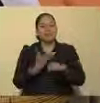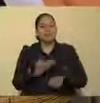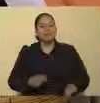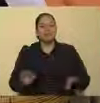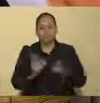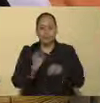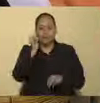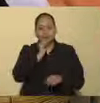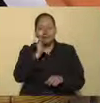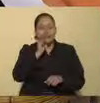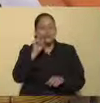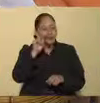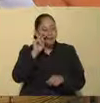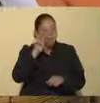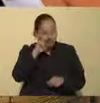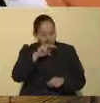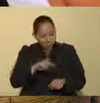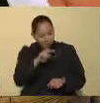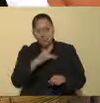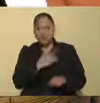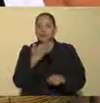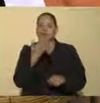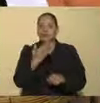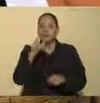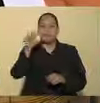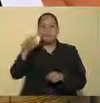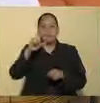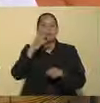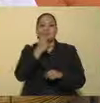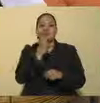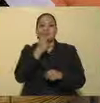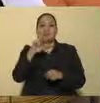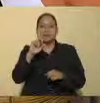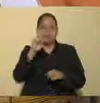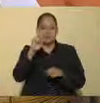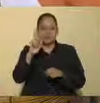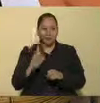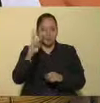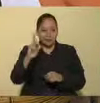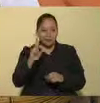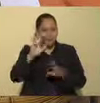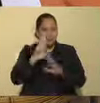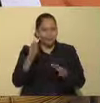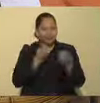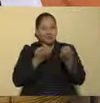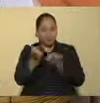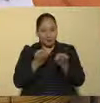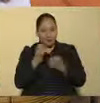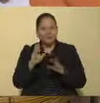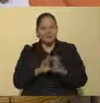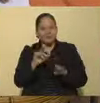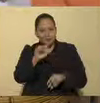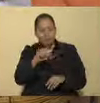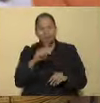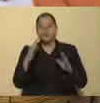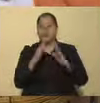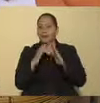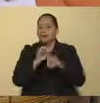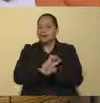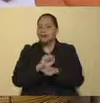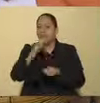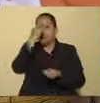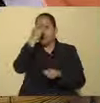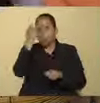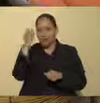a todos verse y sentirse bien, así como Samitis ya nos puso esta rutina de ejercicios con la silla, muy fácil y muy sencillo de hacer desde casita. Ya estamos